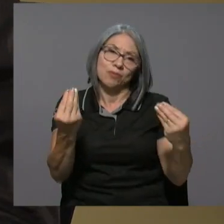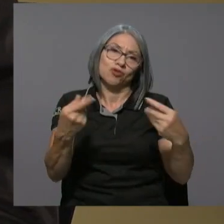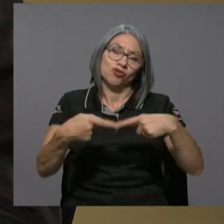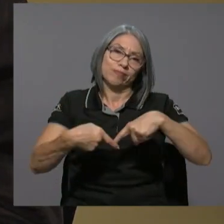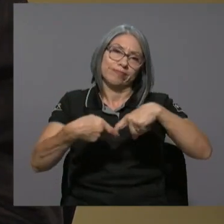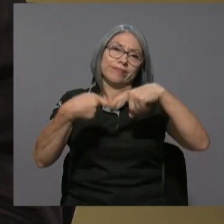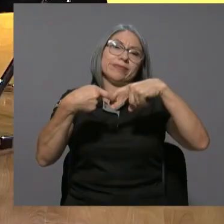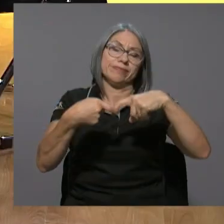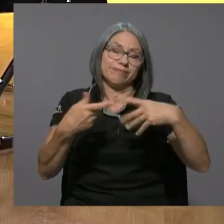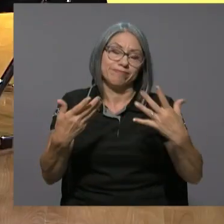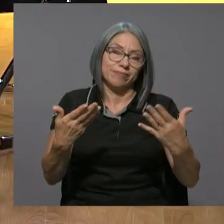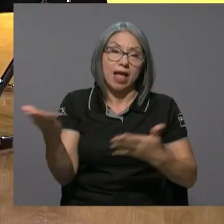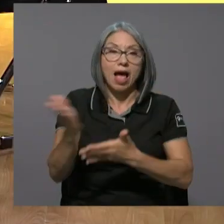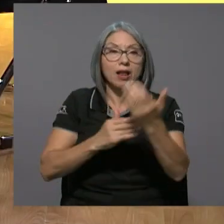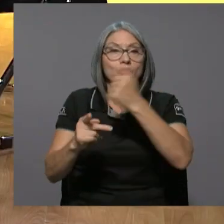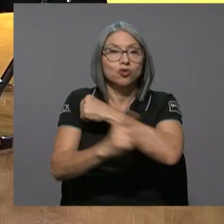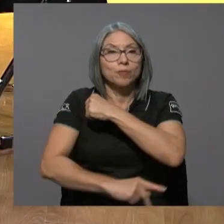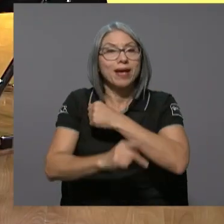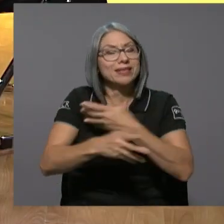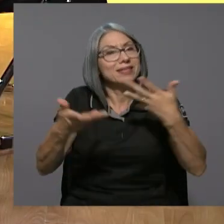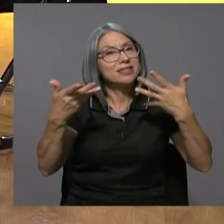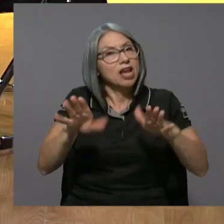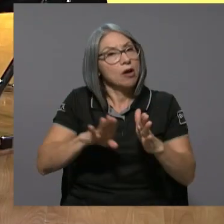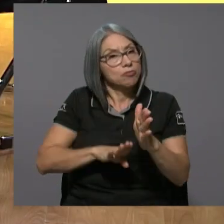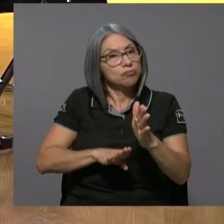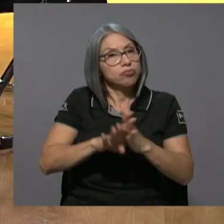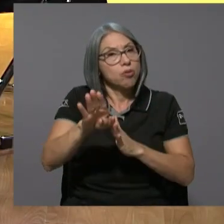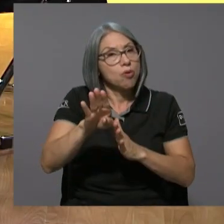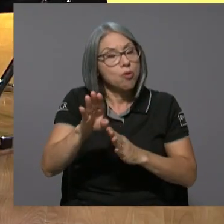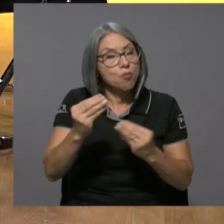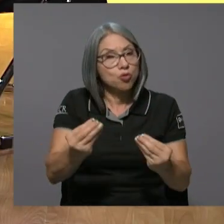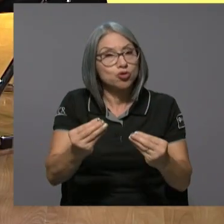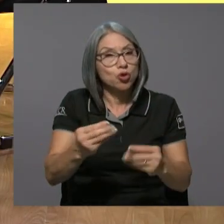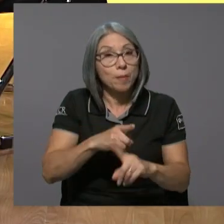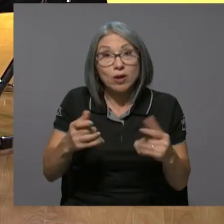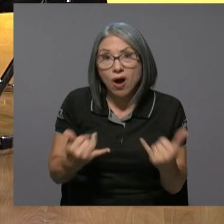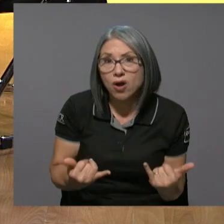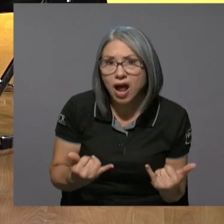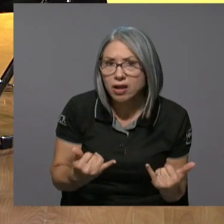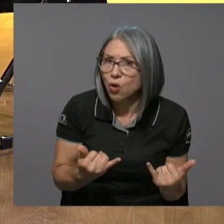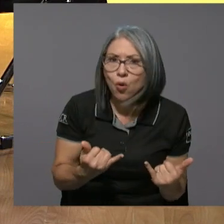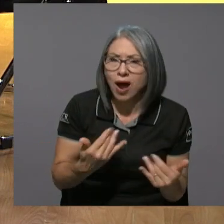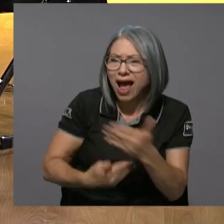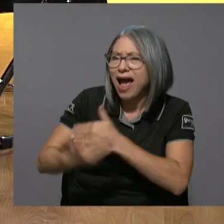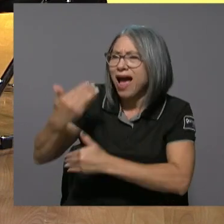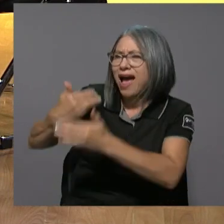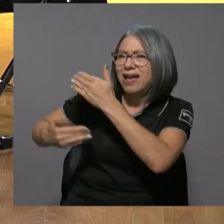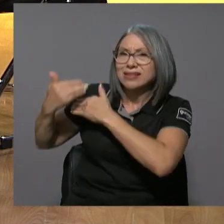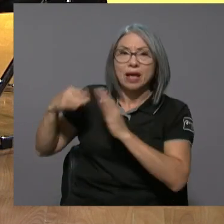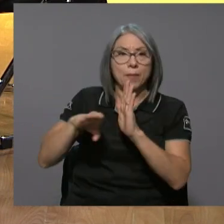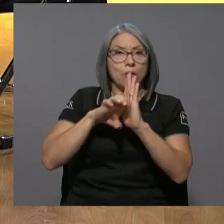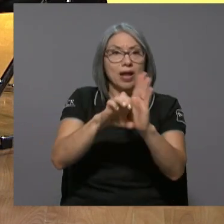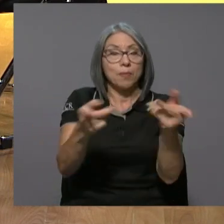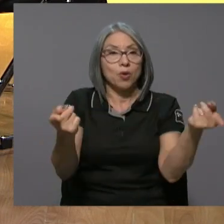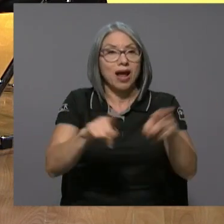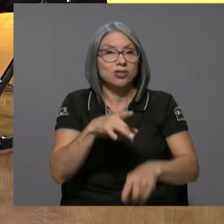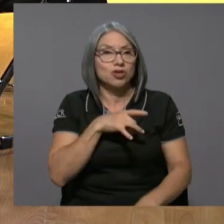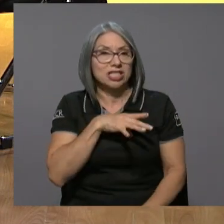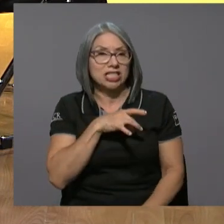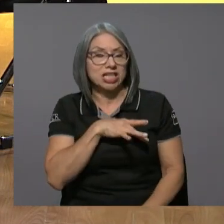les decía, que ya han avanzado mucho con eso, pero no de ahora, desde mucho tiempo. El caso de Chile, por ejemplo, el caso de Chile es